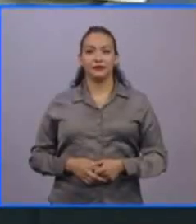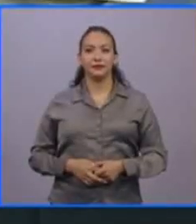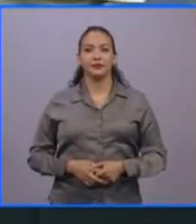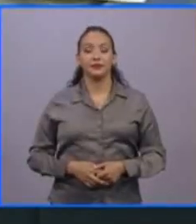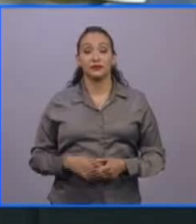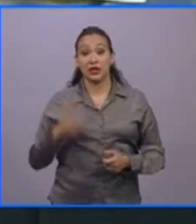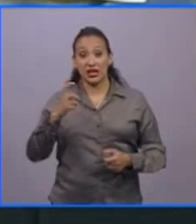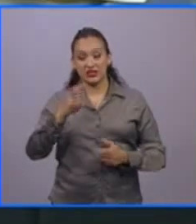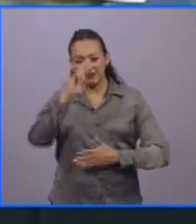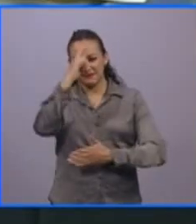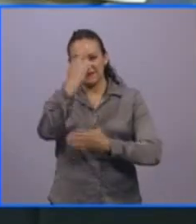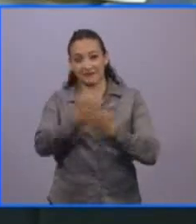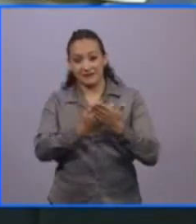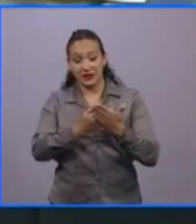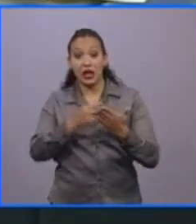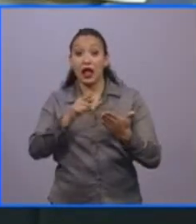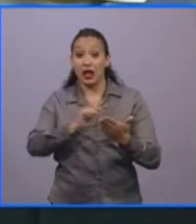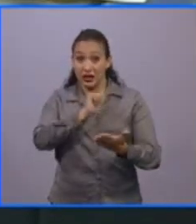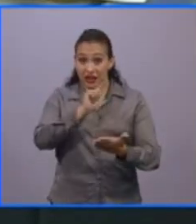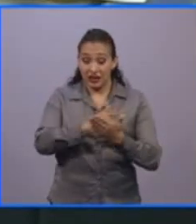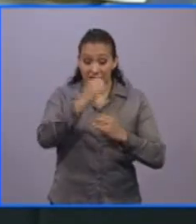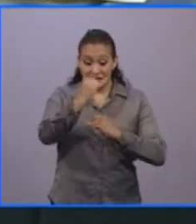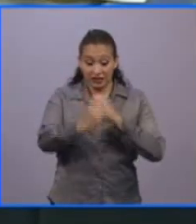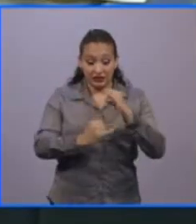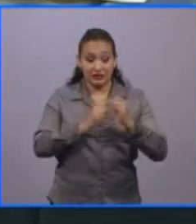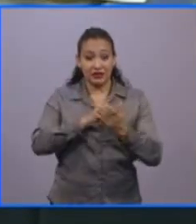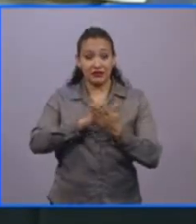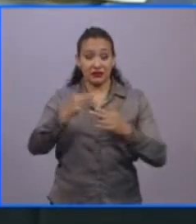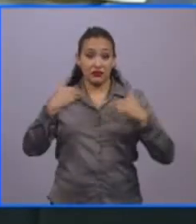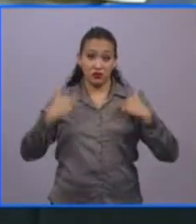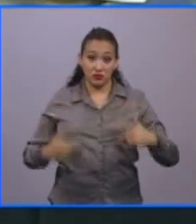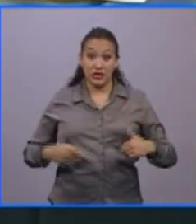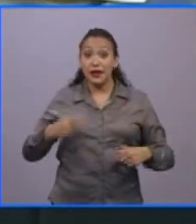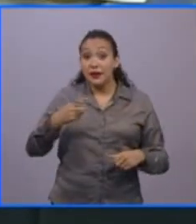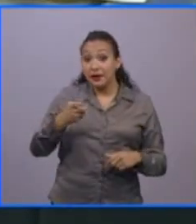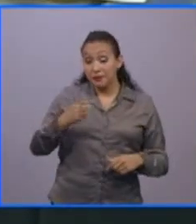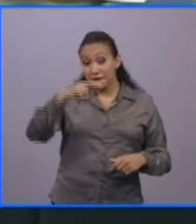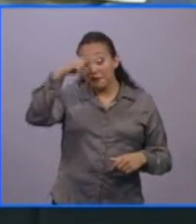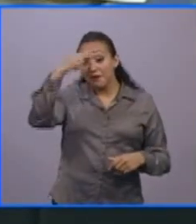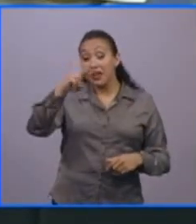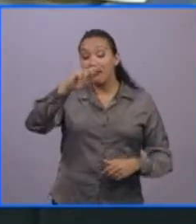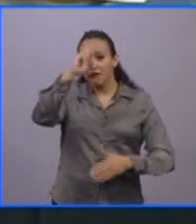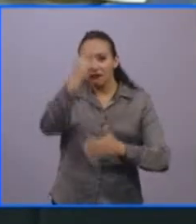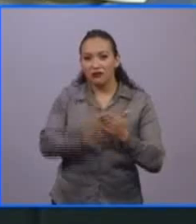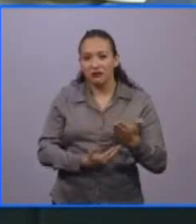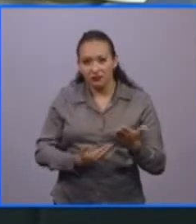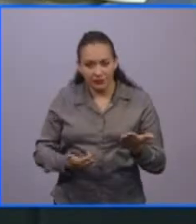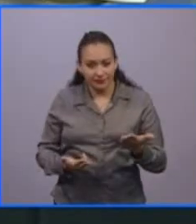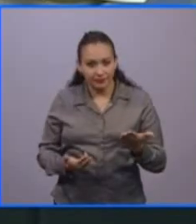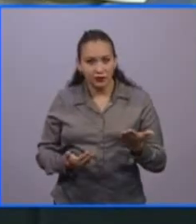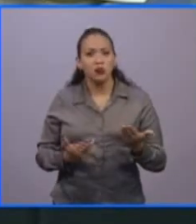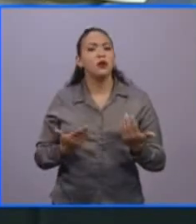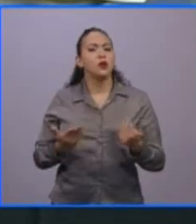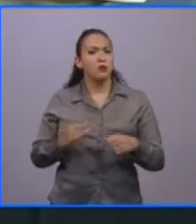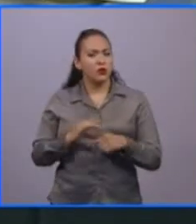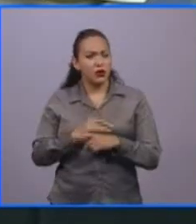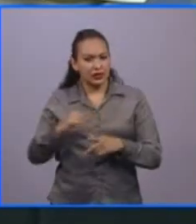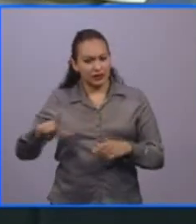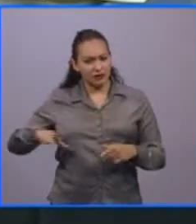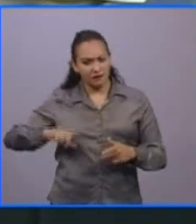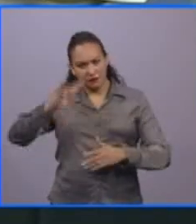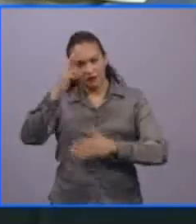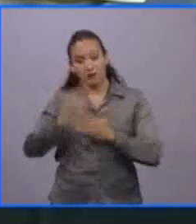Implica violaciones a la Convención Americana sobre Derechos Humanos y que eventualmente implicará pues una condena para el Estado mexicano por parte del